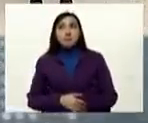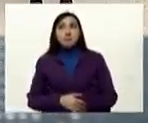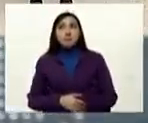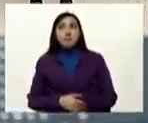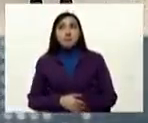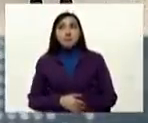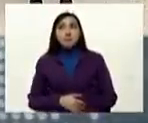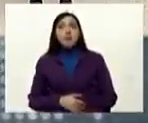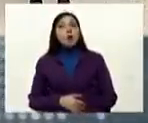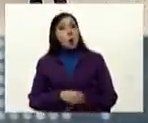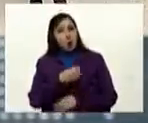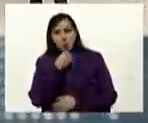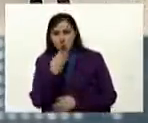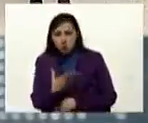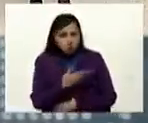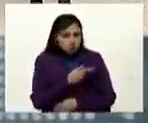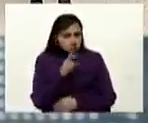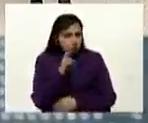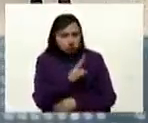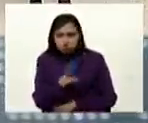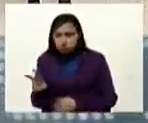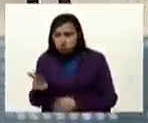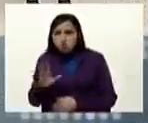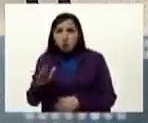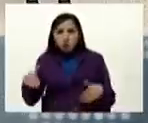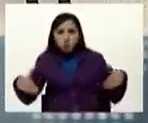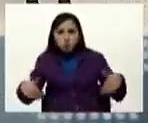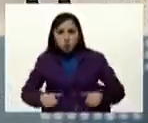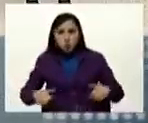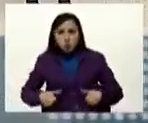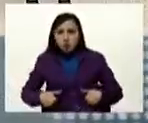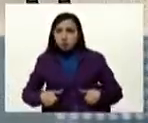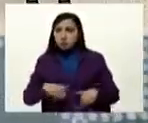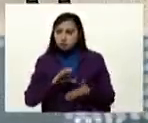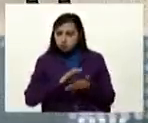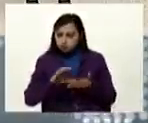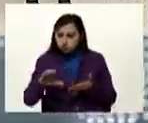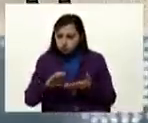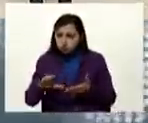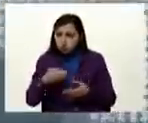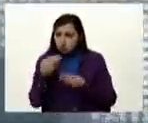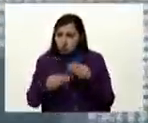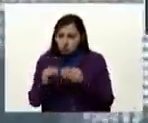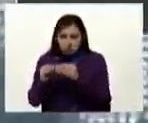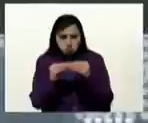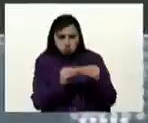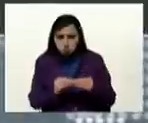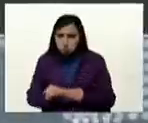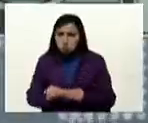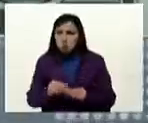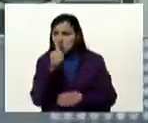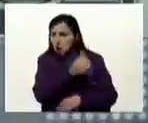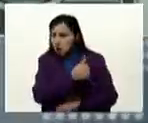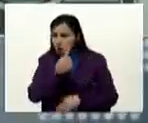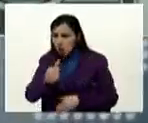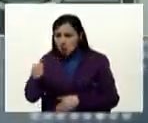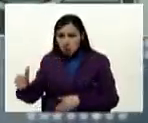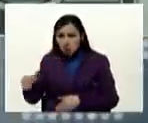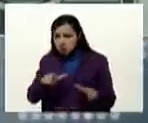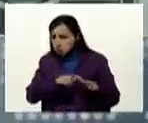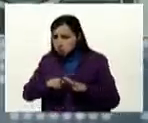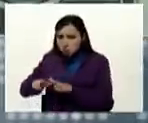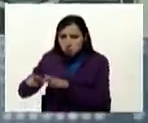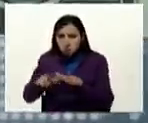Me parece muy bien todo este esfuerzo, esta inversión y poner todas estas instalaciones